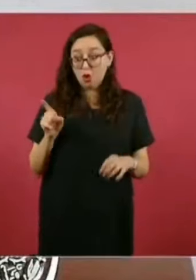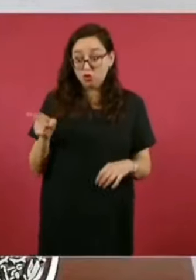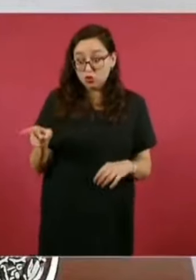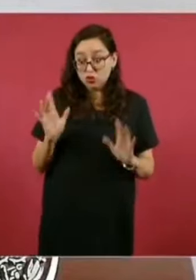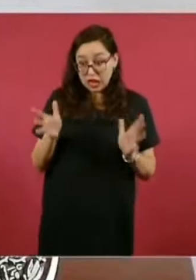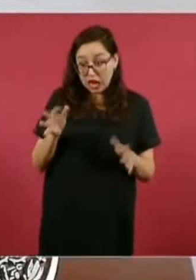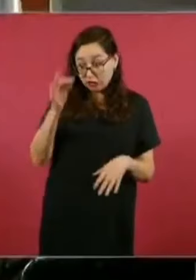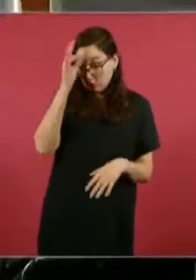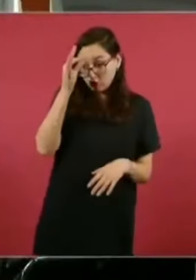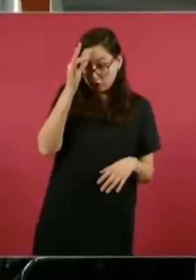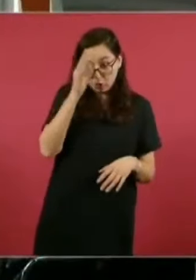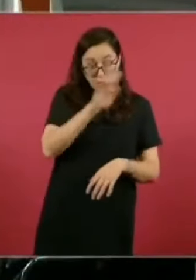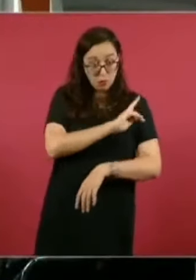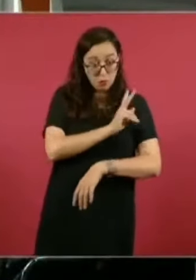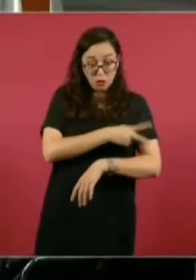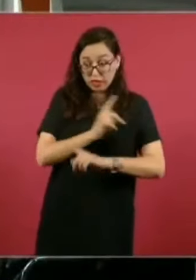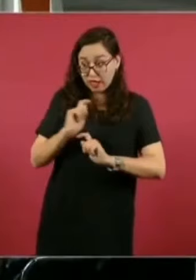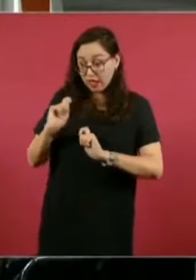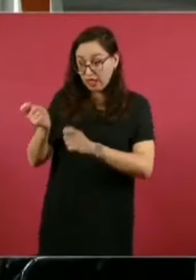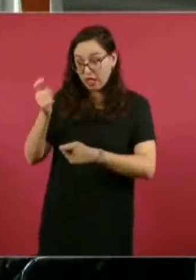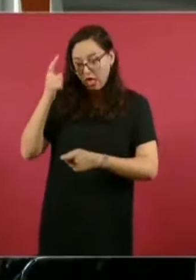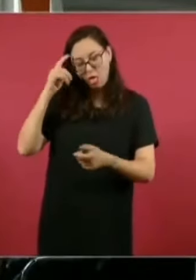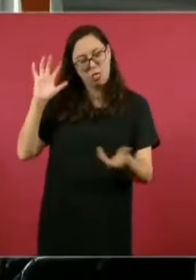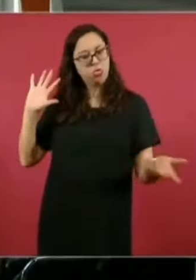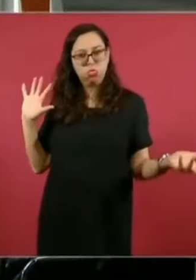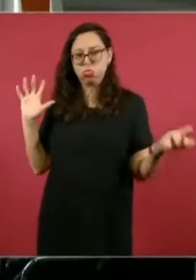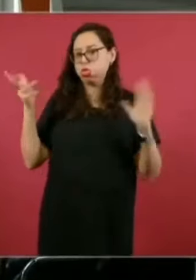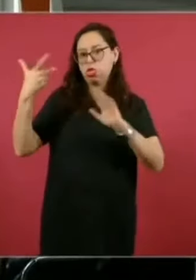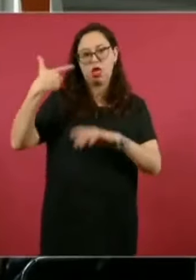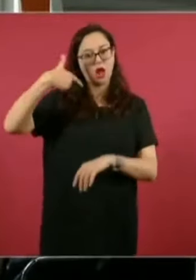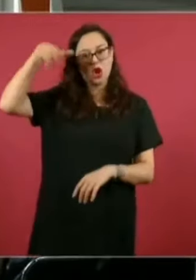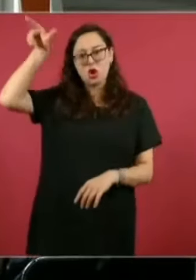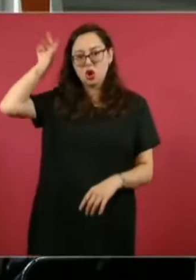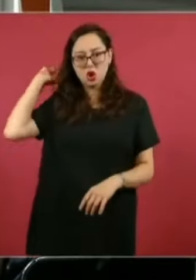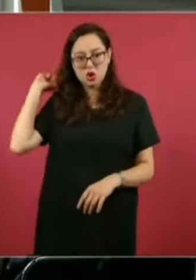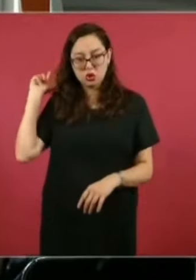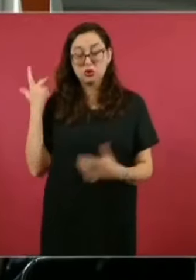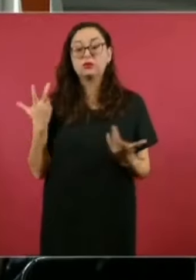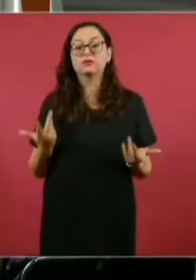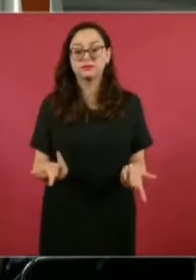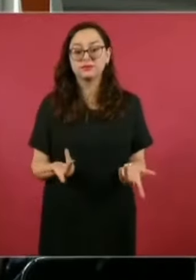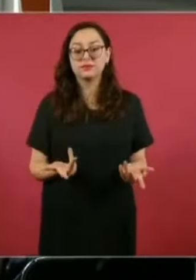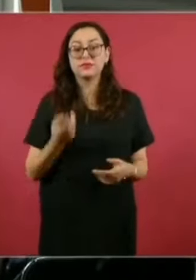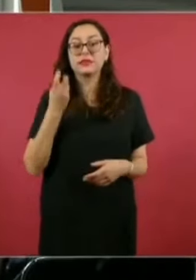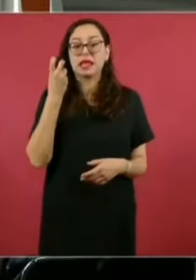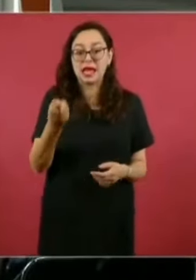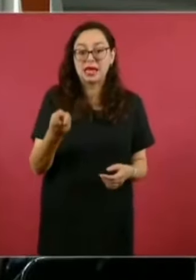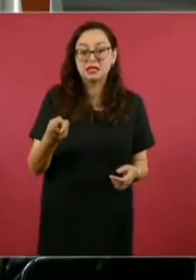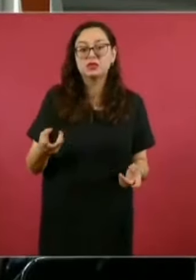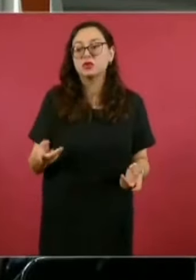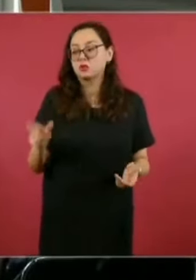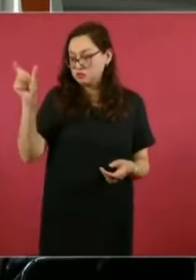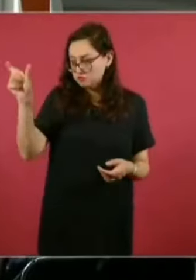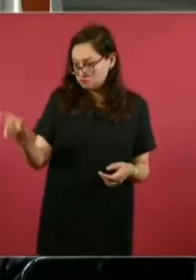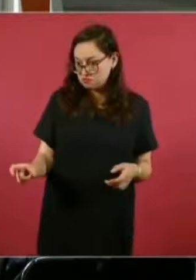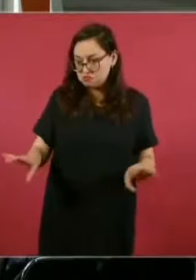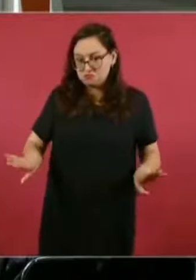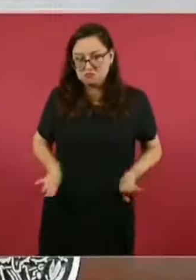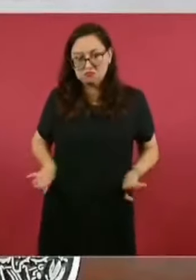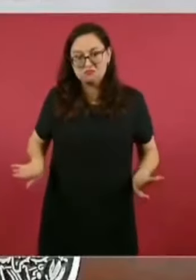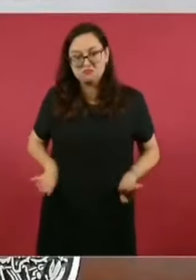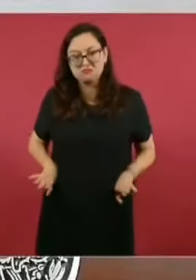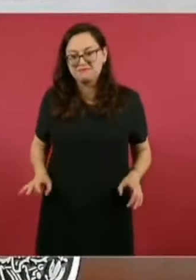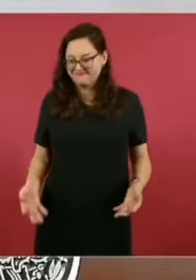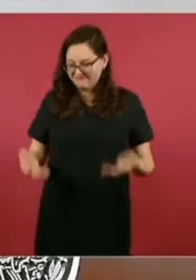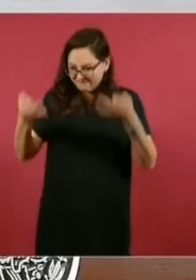Ajá. Entonces, ese es un ejemplo a seguir de un buen